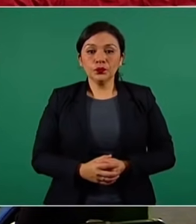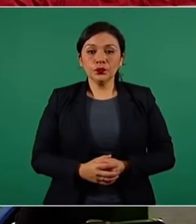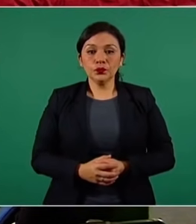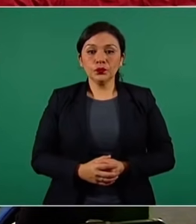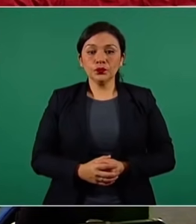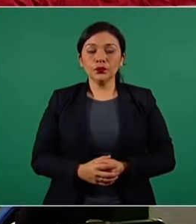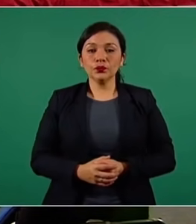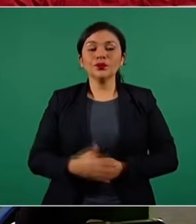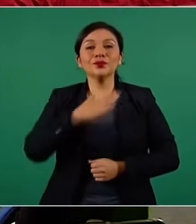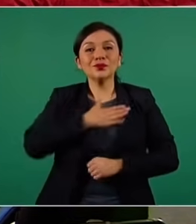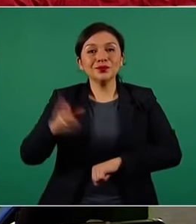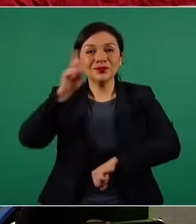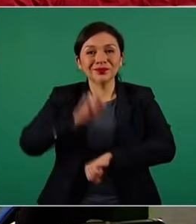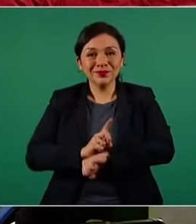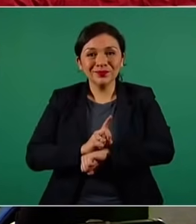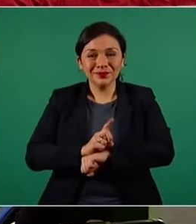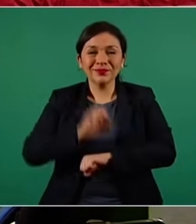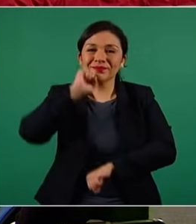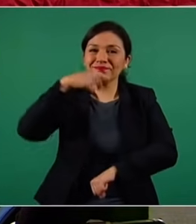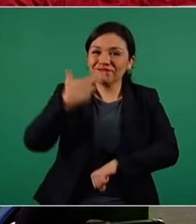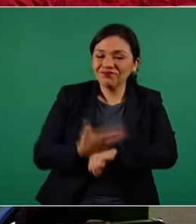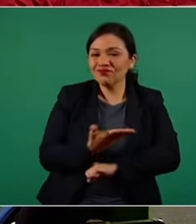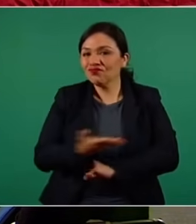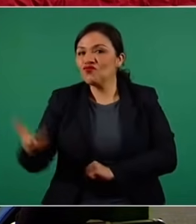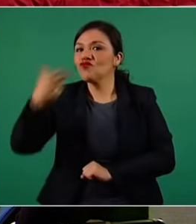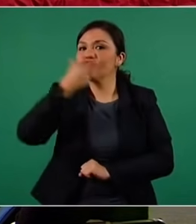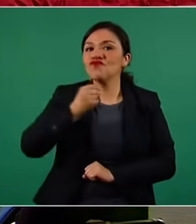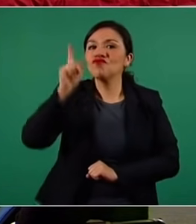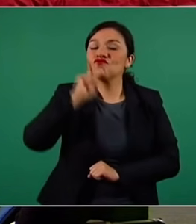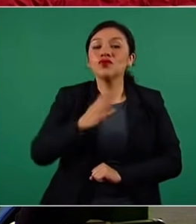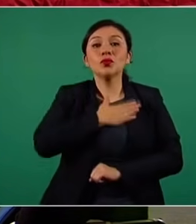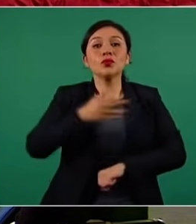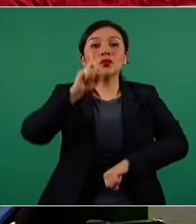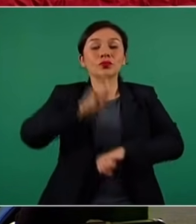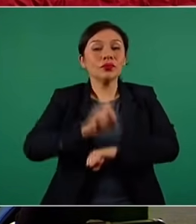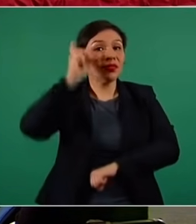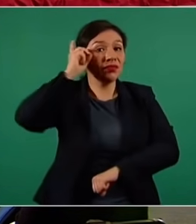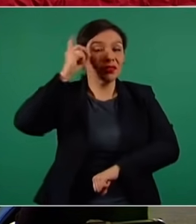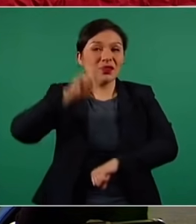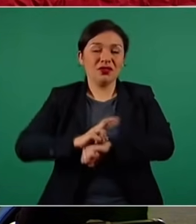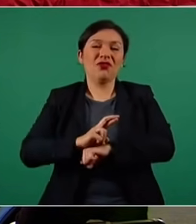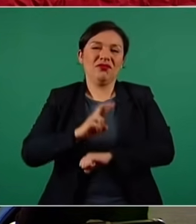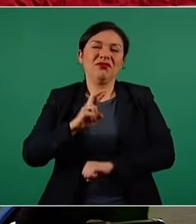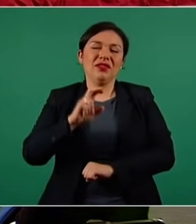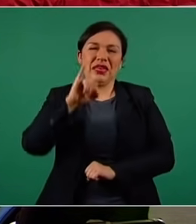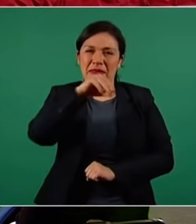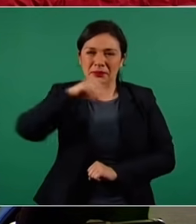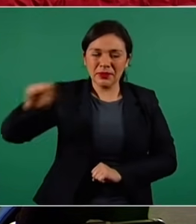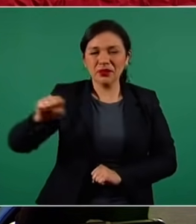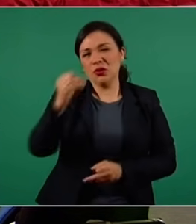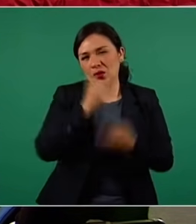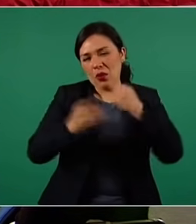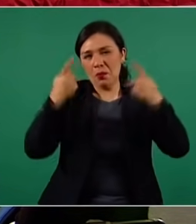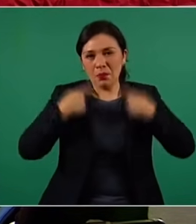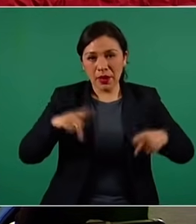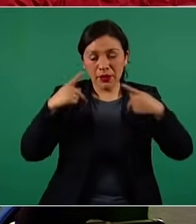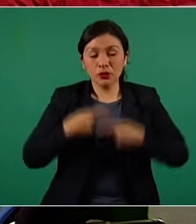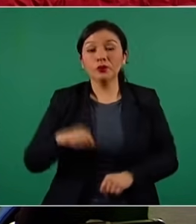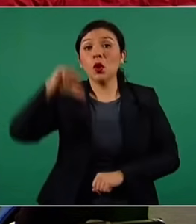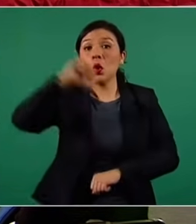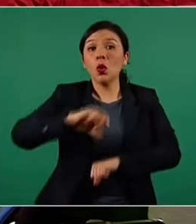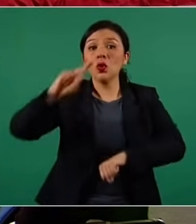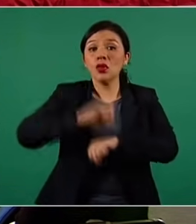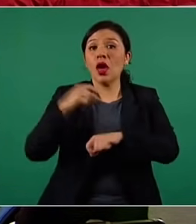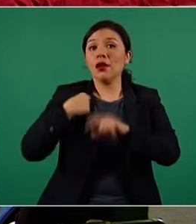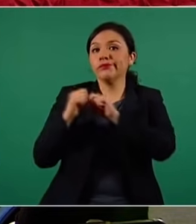muy buenos días secretarios secretarios muy buenos días director general del inss y todas y todos hoy voy a presentar